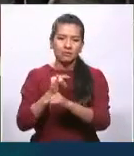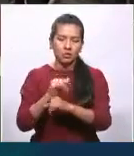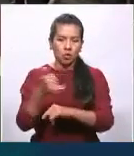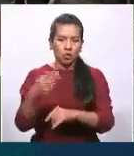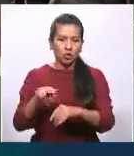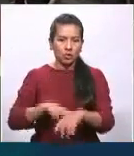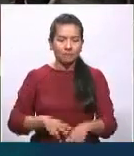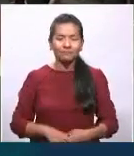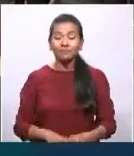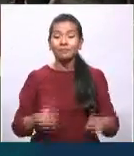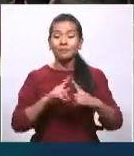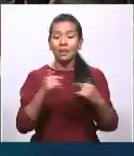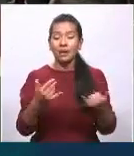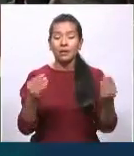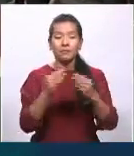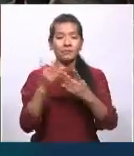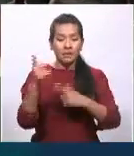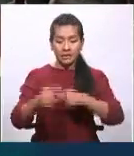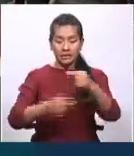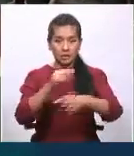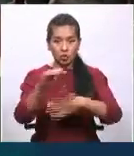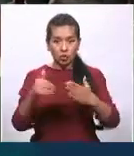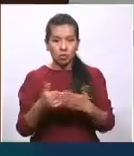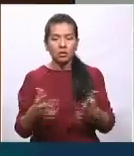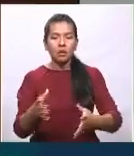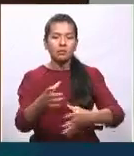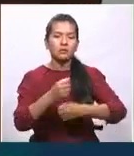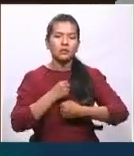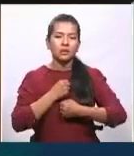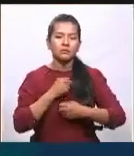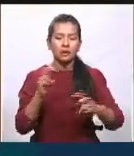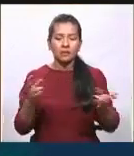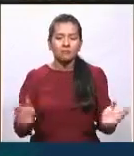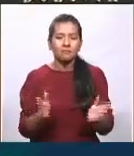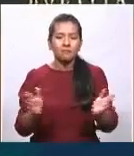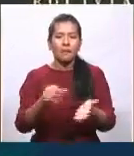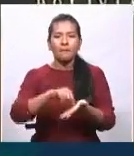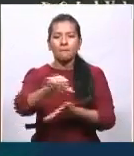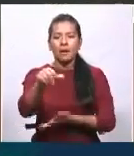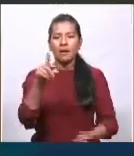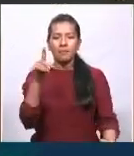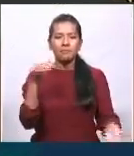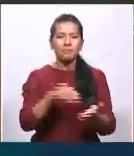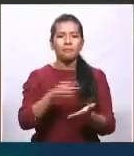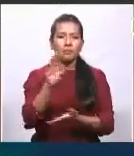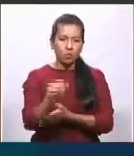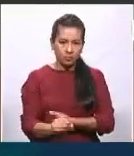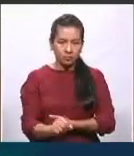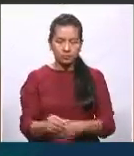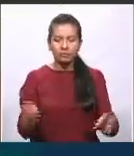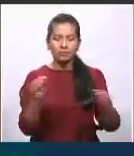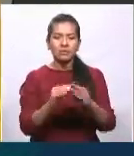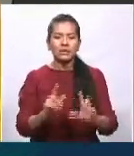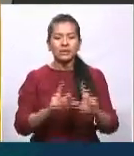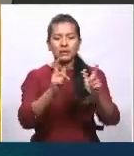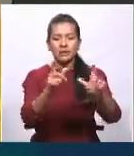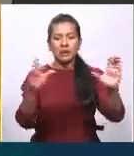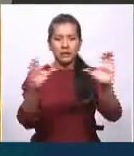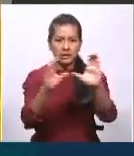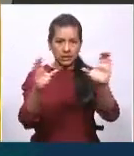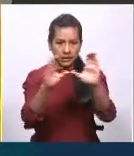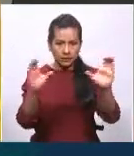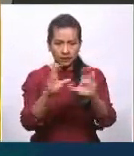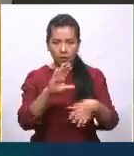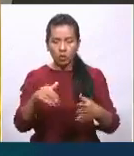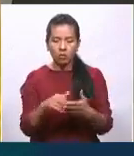Los bachilleres destacados de esta gestión reciben un incentivo consistente en el pago de 1.000 bolivianos, además de la entrega de un certificado